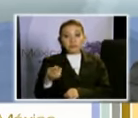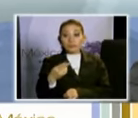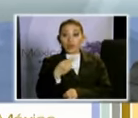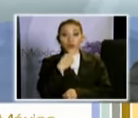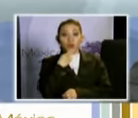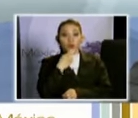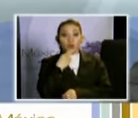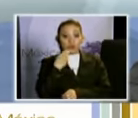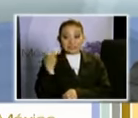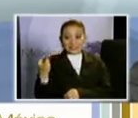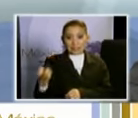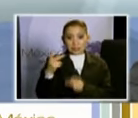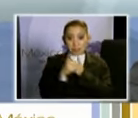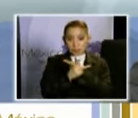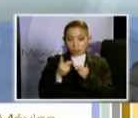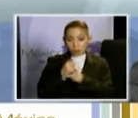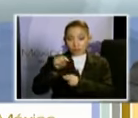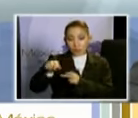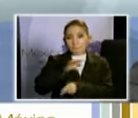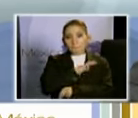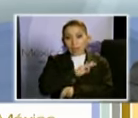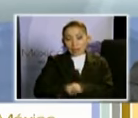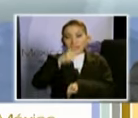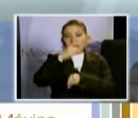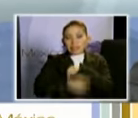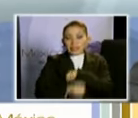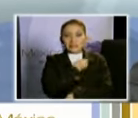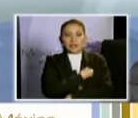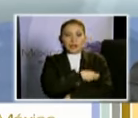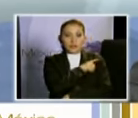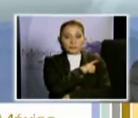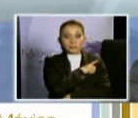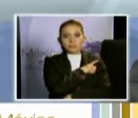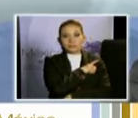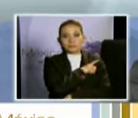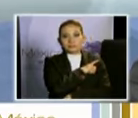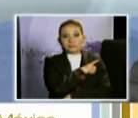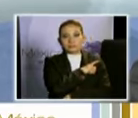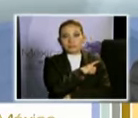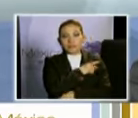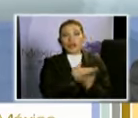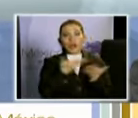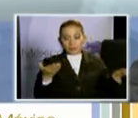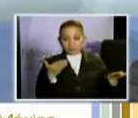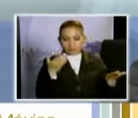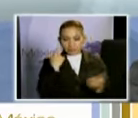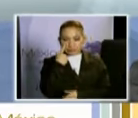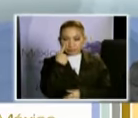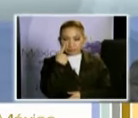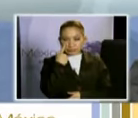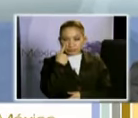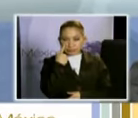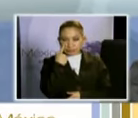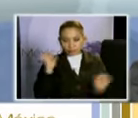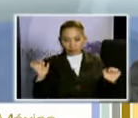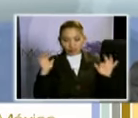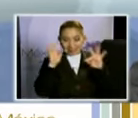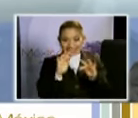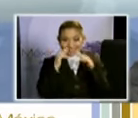consumo de estos productos puede ser dañino a la salud. Ahora, las